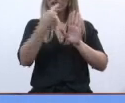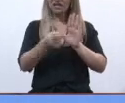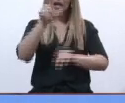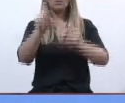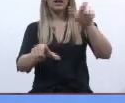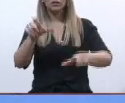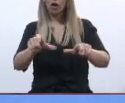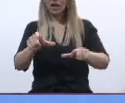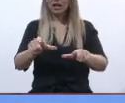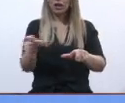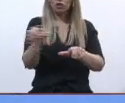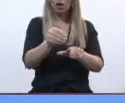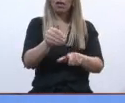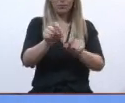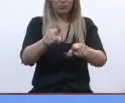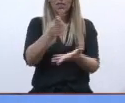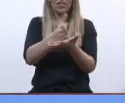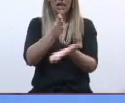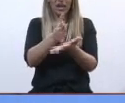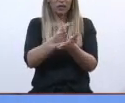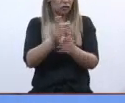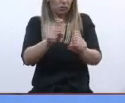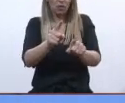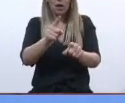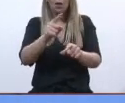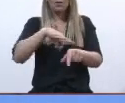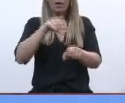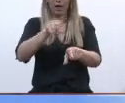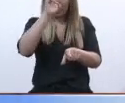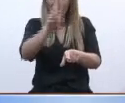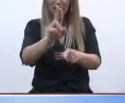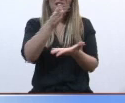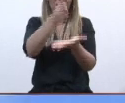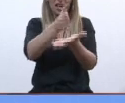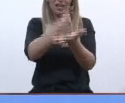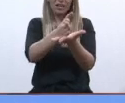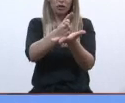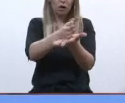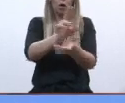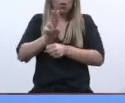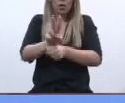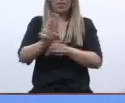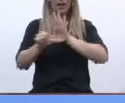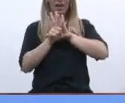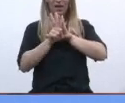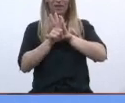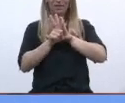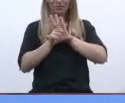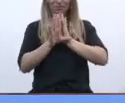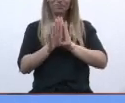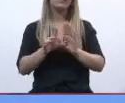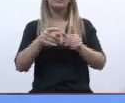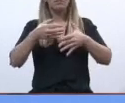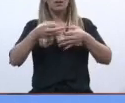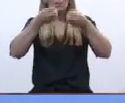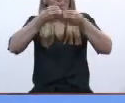persona tiene derecho a que se respete su vida. Este derecho estará protegido por la ley y, en general, a partir del